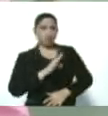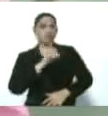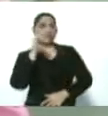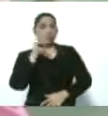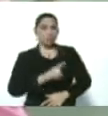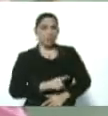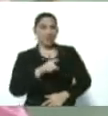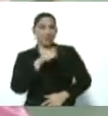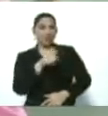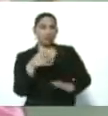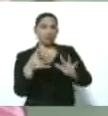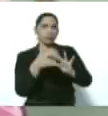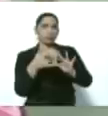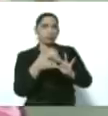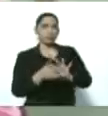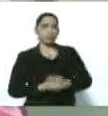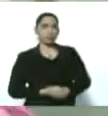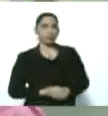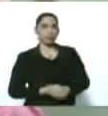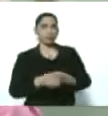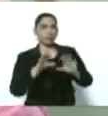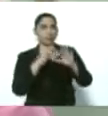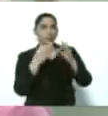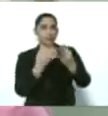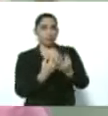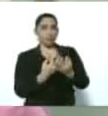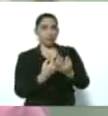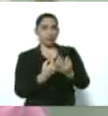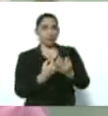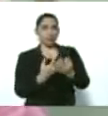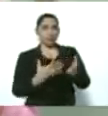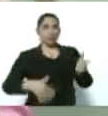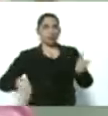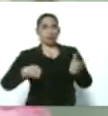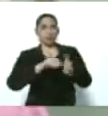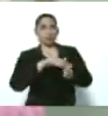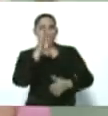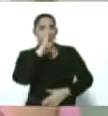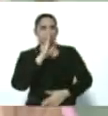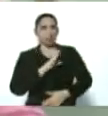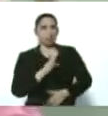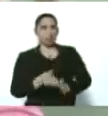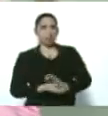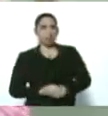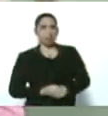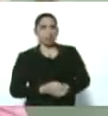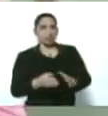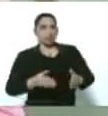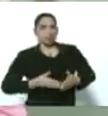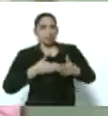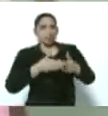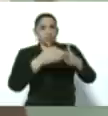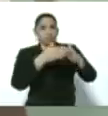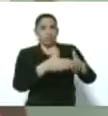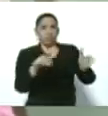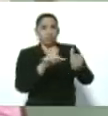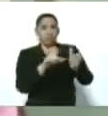vinculados recientemente a una familia que regresó de San Gabriel de Brasil y en la embarcación donde